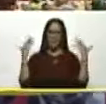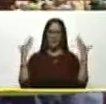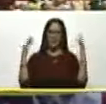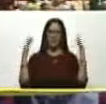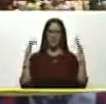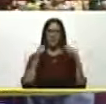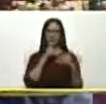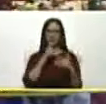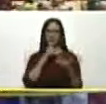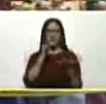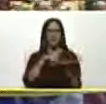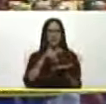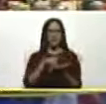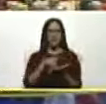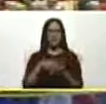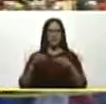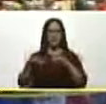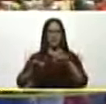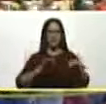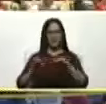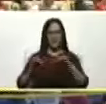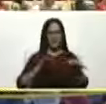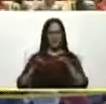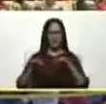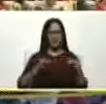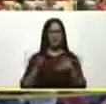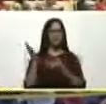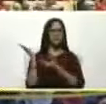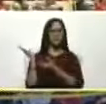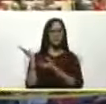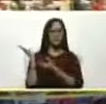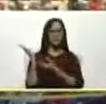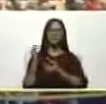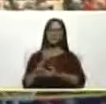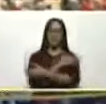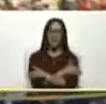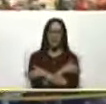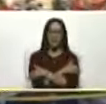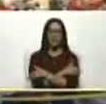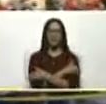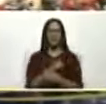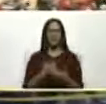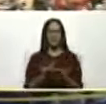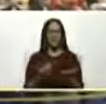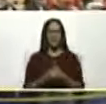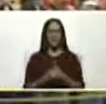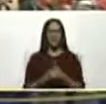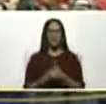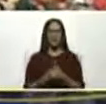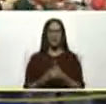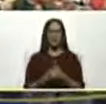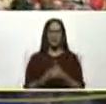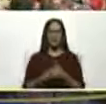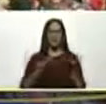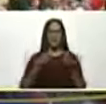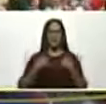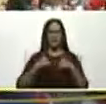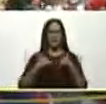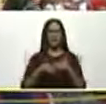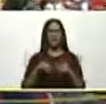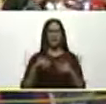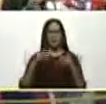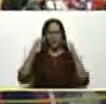quienes están presentes en la sala Ríos Reina del Teatro Teresa Carreño. El abrazo que le da también la leona del comandante Chávez, visiblemente